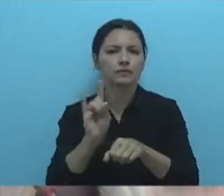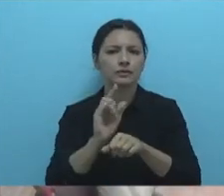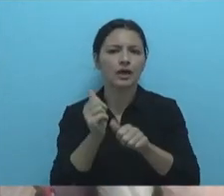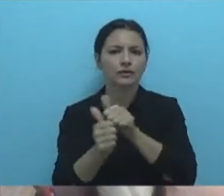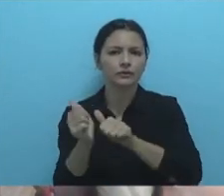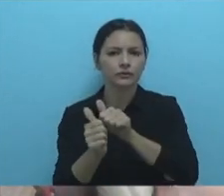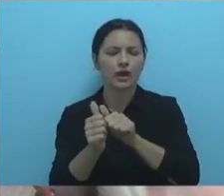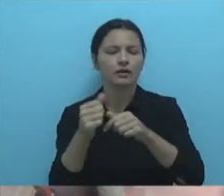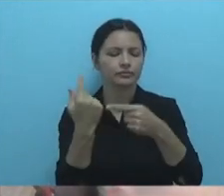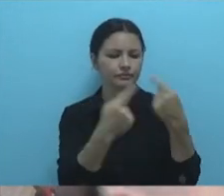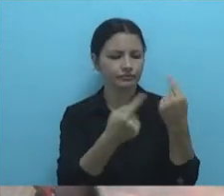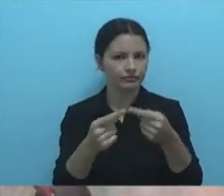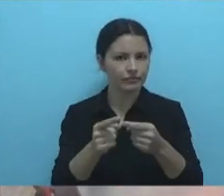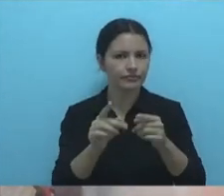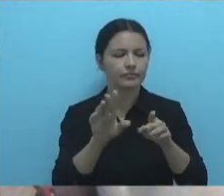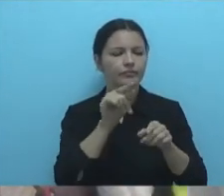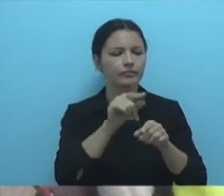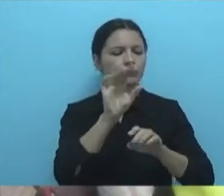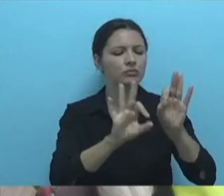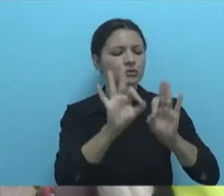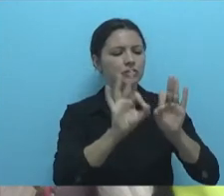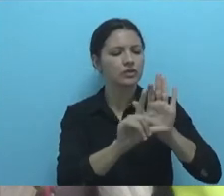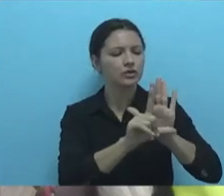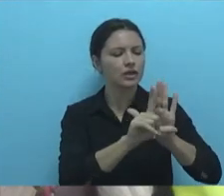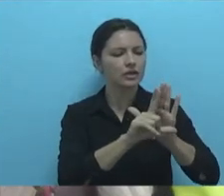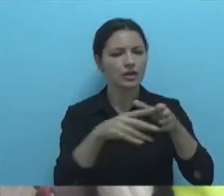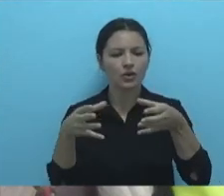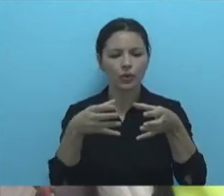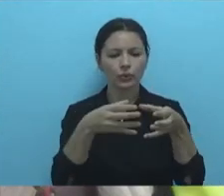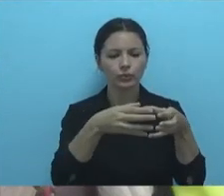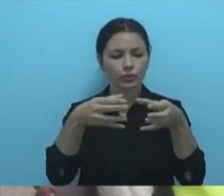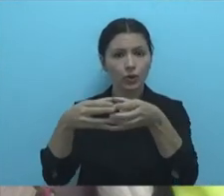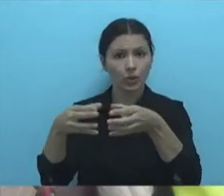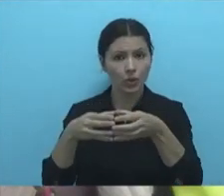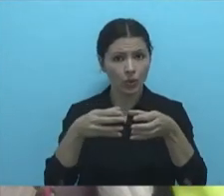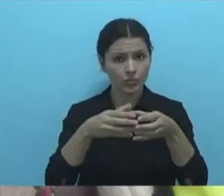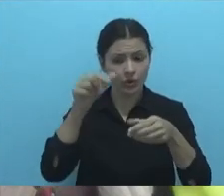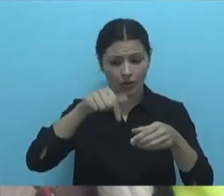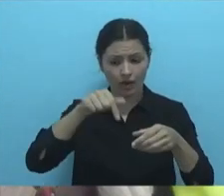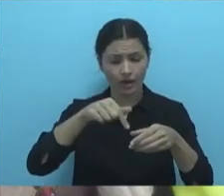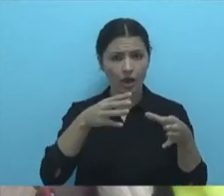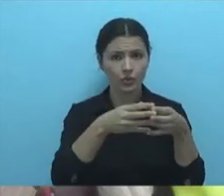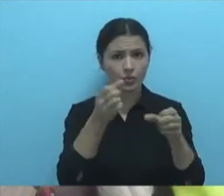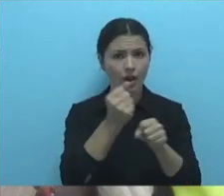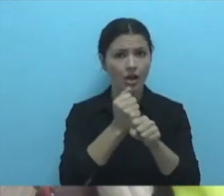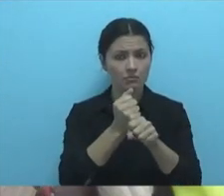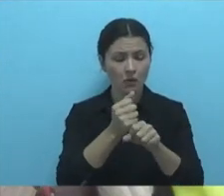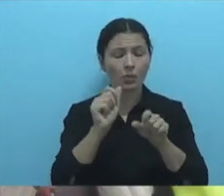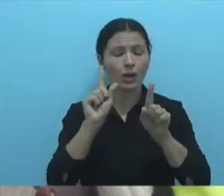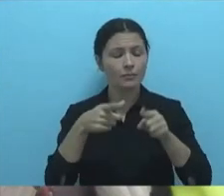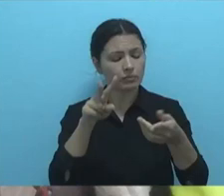un proyecto apoyado por cuatro comisiones de esta cámara de diputados